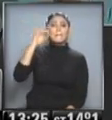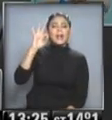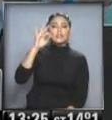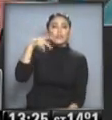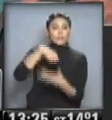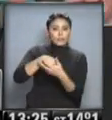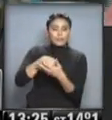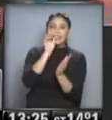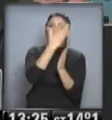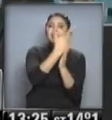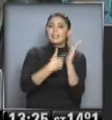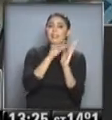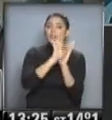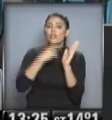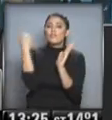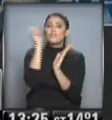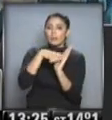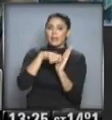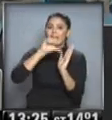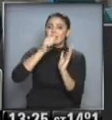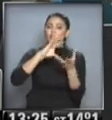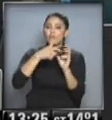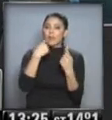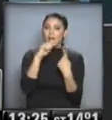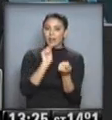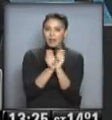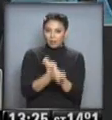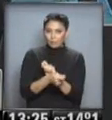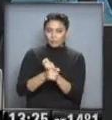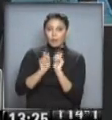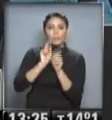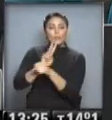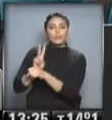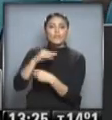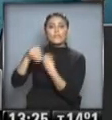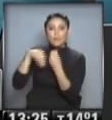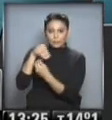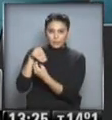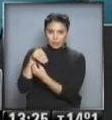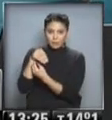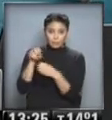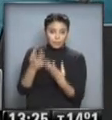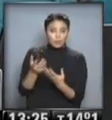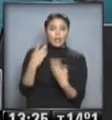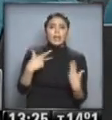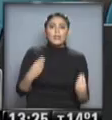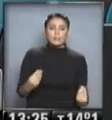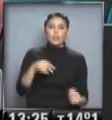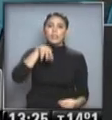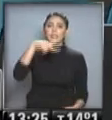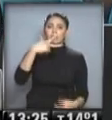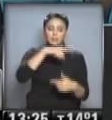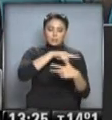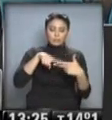donde se se dispusieron seis medidas que ampliaron y mejoraron la familiar de las de las familias Qué pasó tres medidas